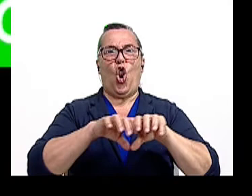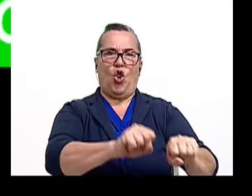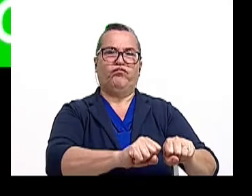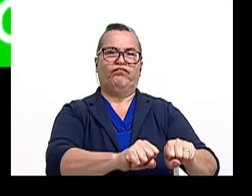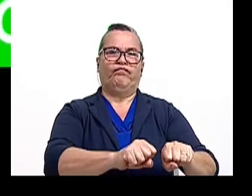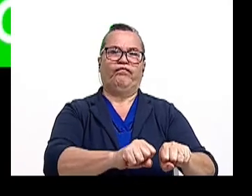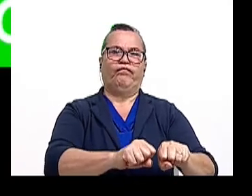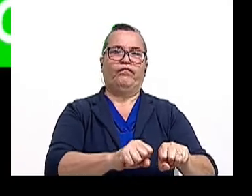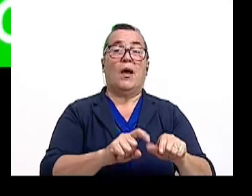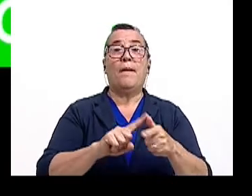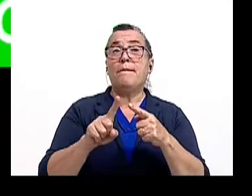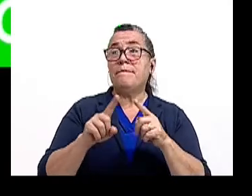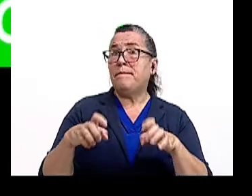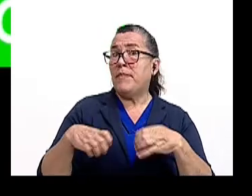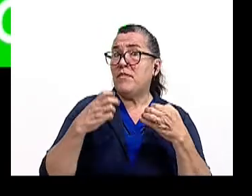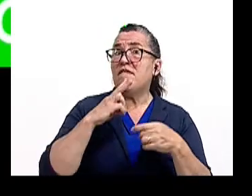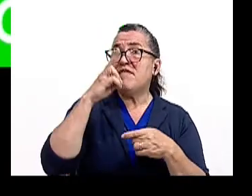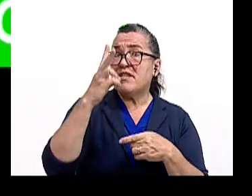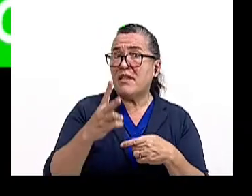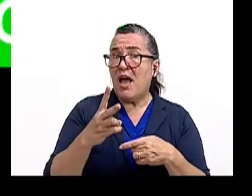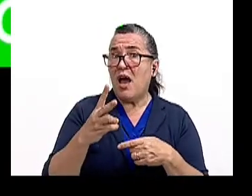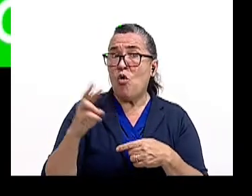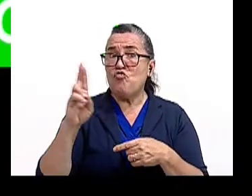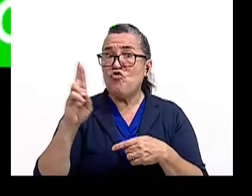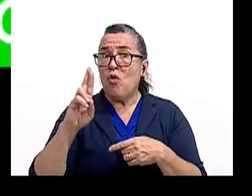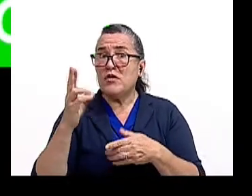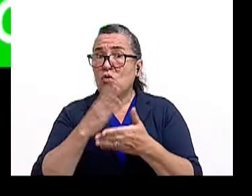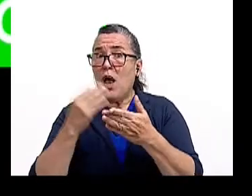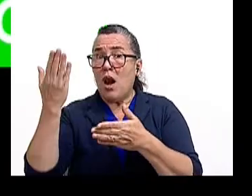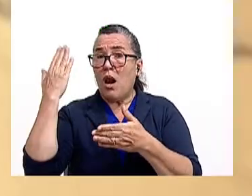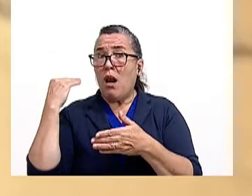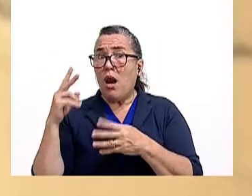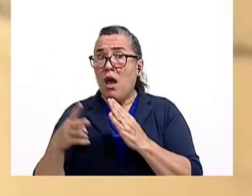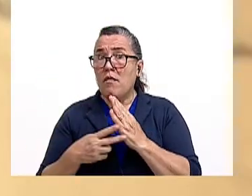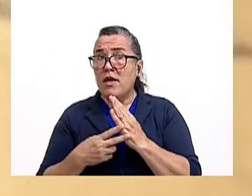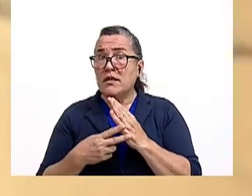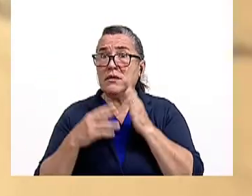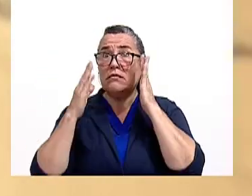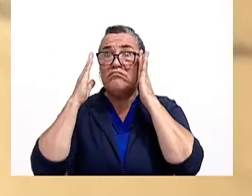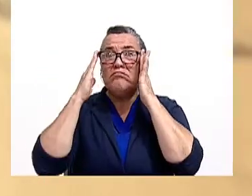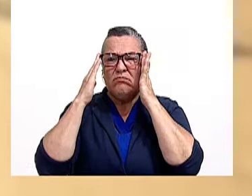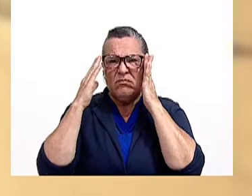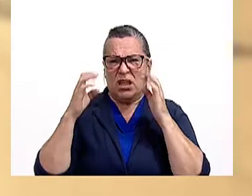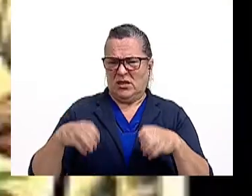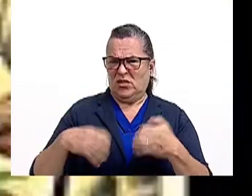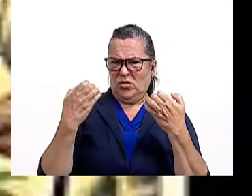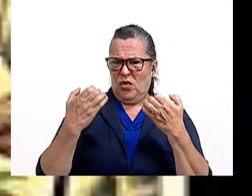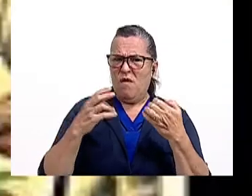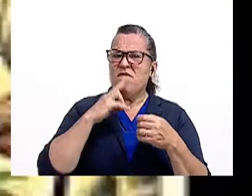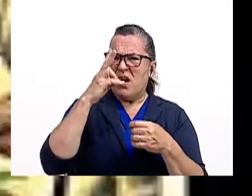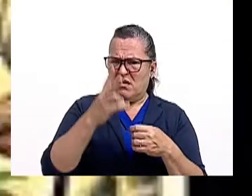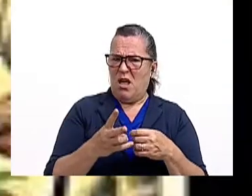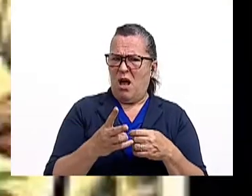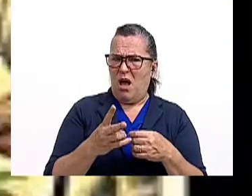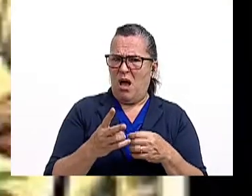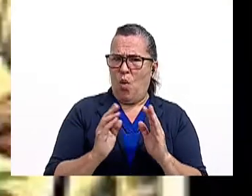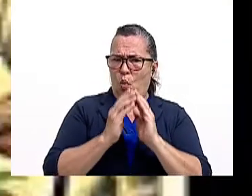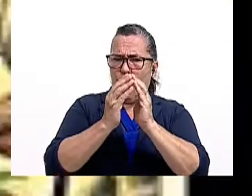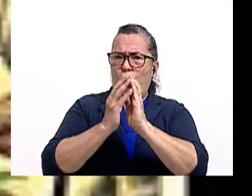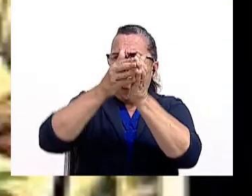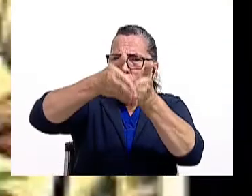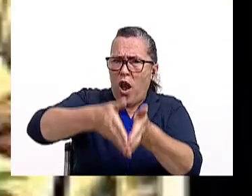Pero, ¿existió un verdadero Robinson alguna vez? Es decir, ¿hubo realmente